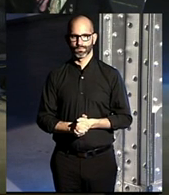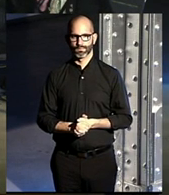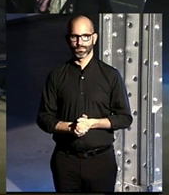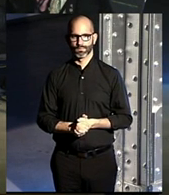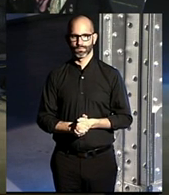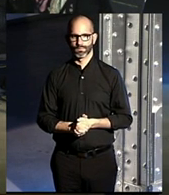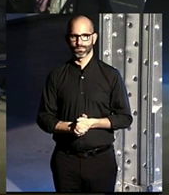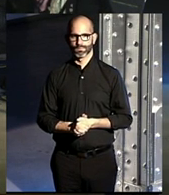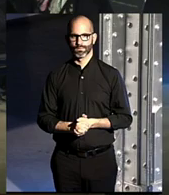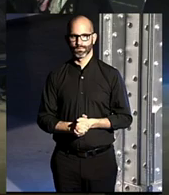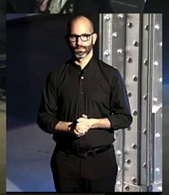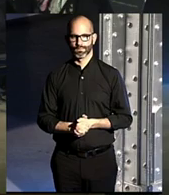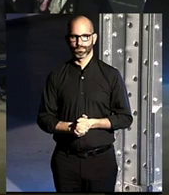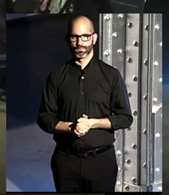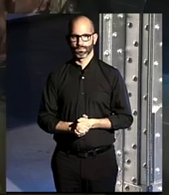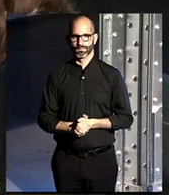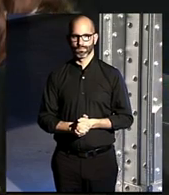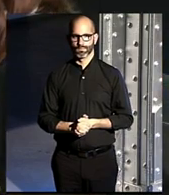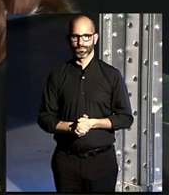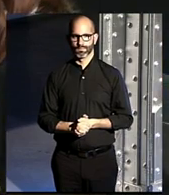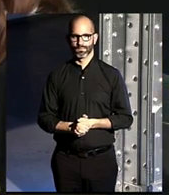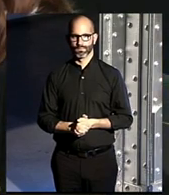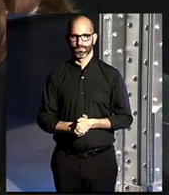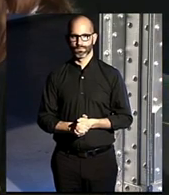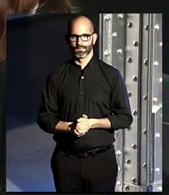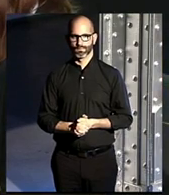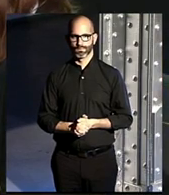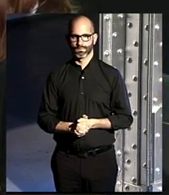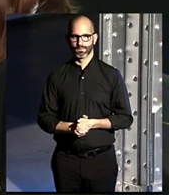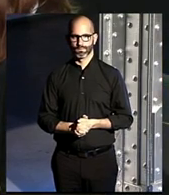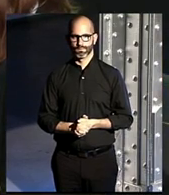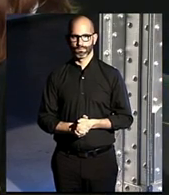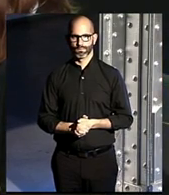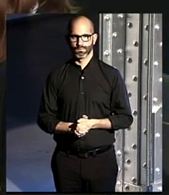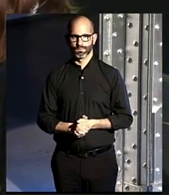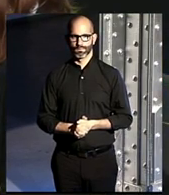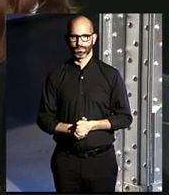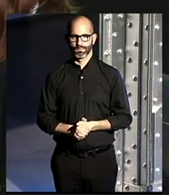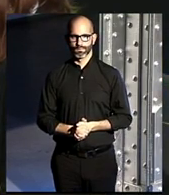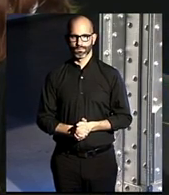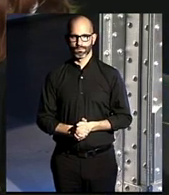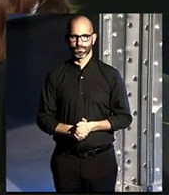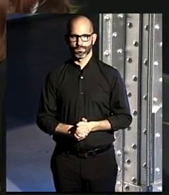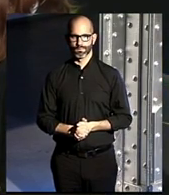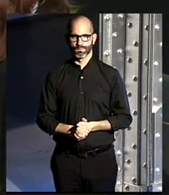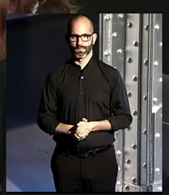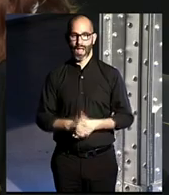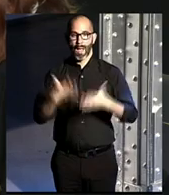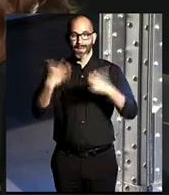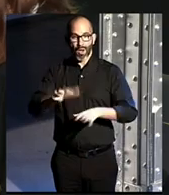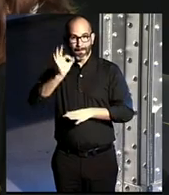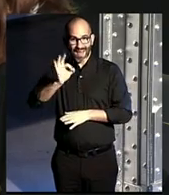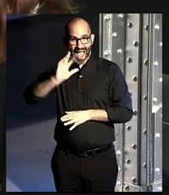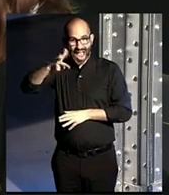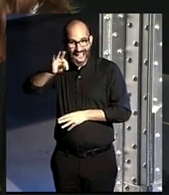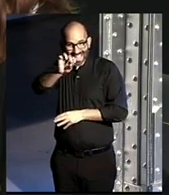He really tried to become a savior of the world, politics on a grand scale. Pero H.G. Wells, en cambio, hace